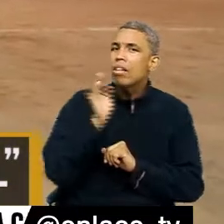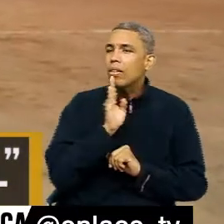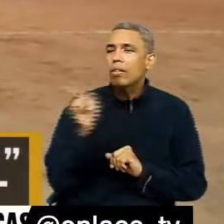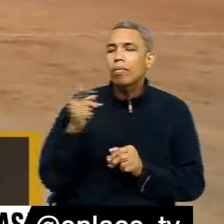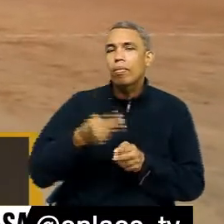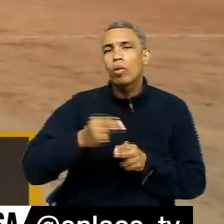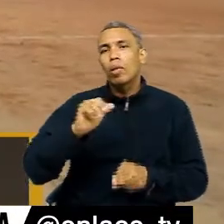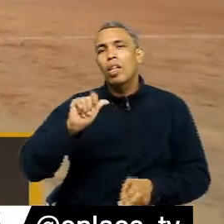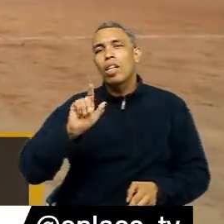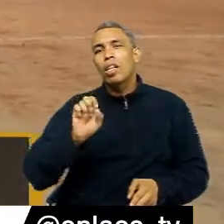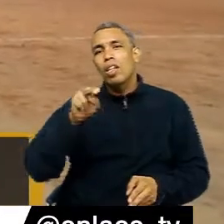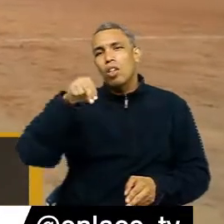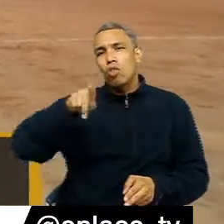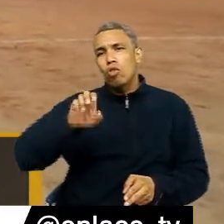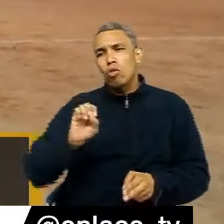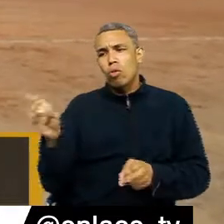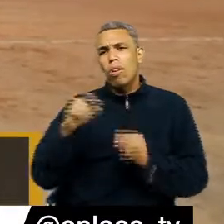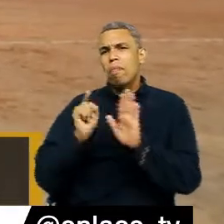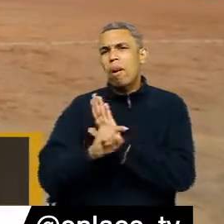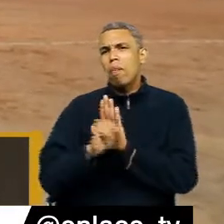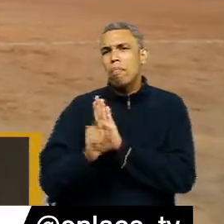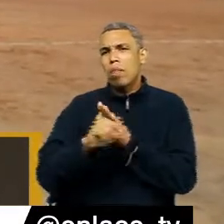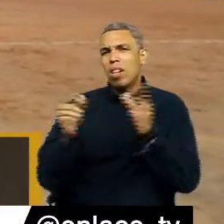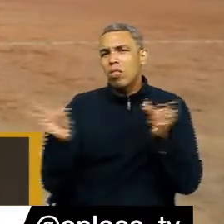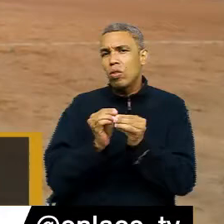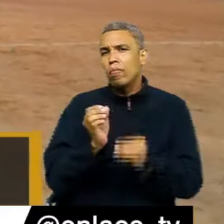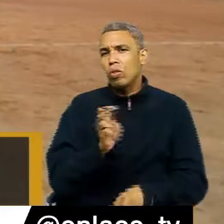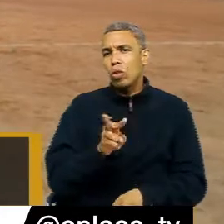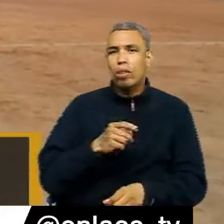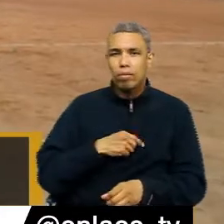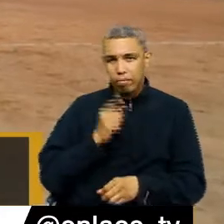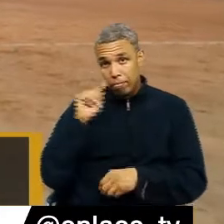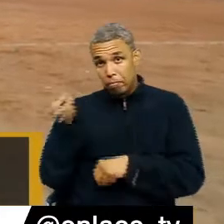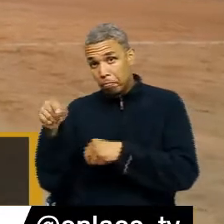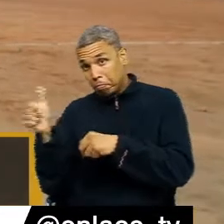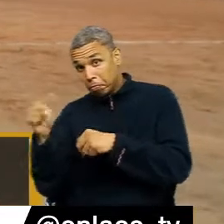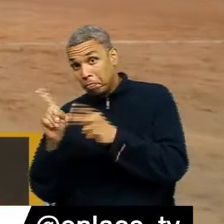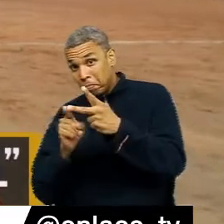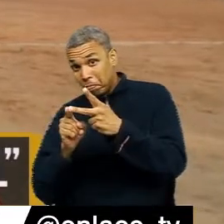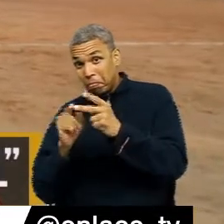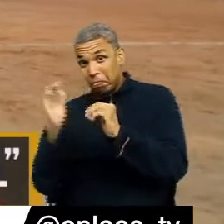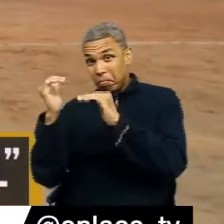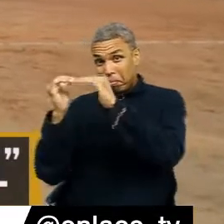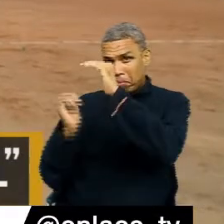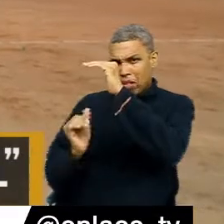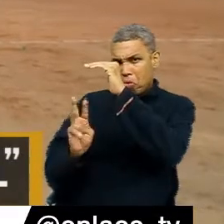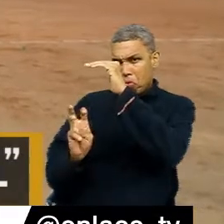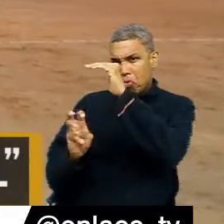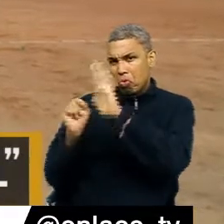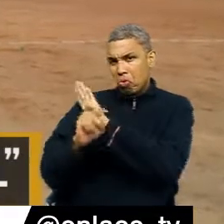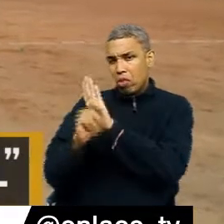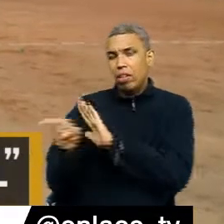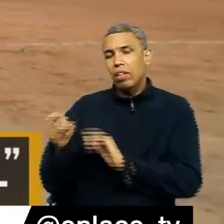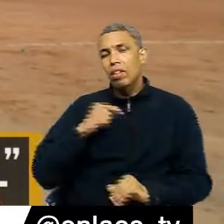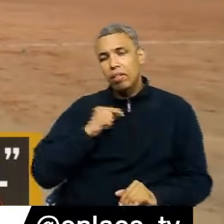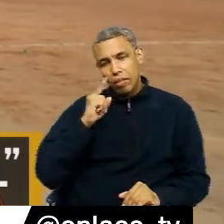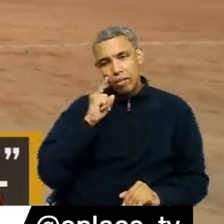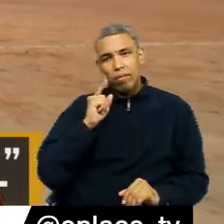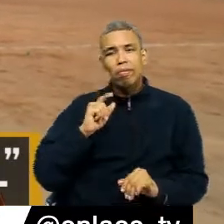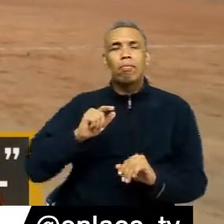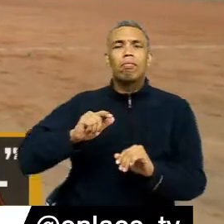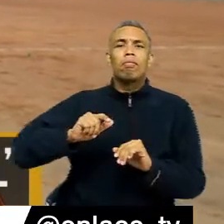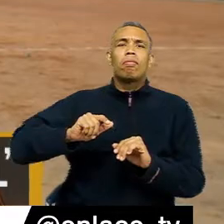Moreno con 12 goles, seguido del señor Manuel Pérez con 8 goles. La valla menos vencida en estos momentos, hay un